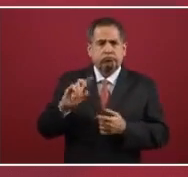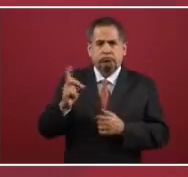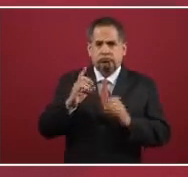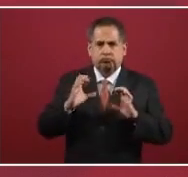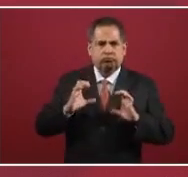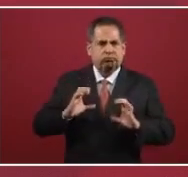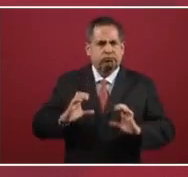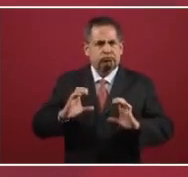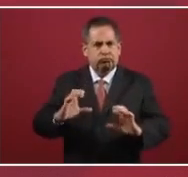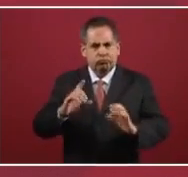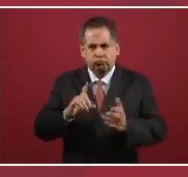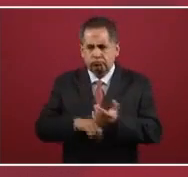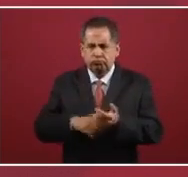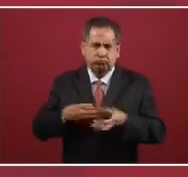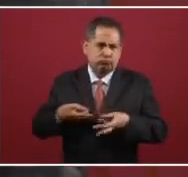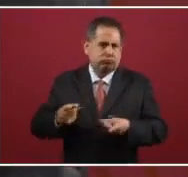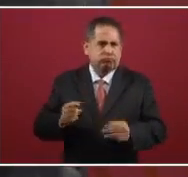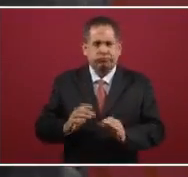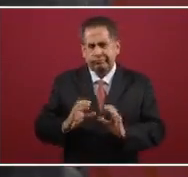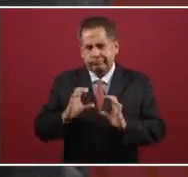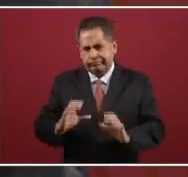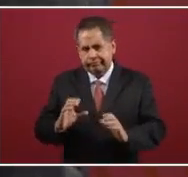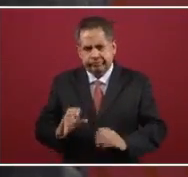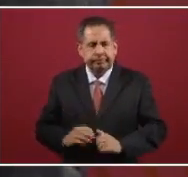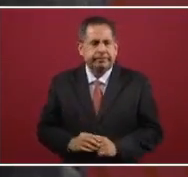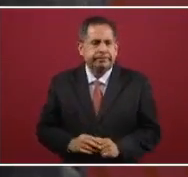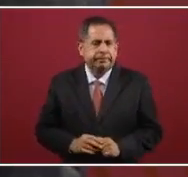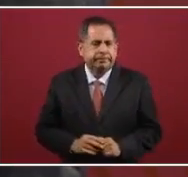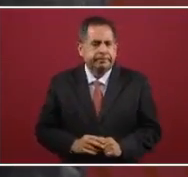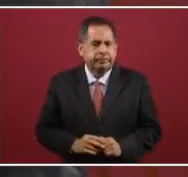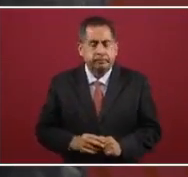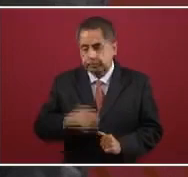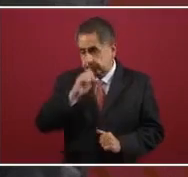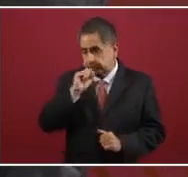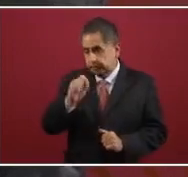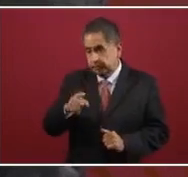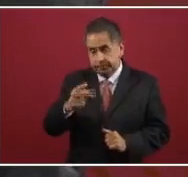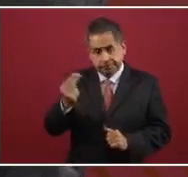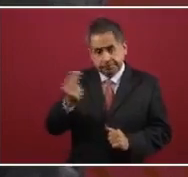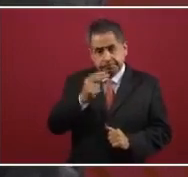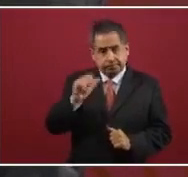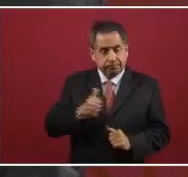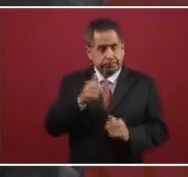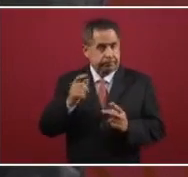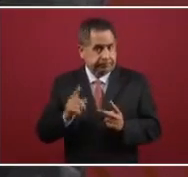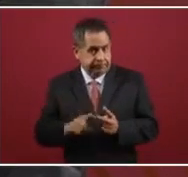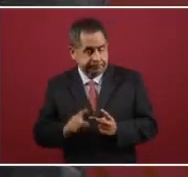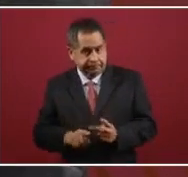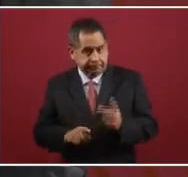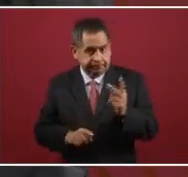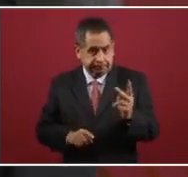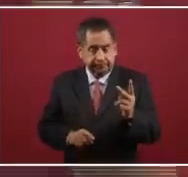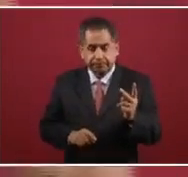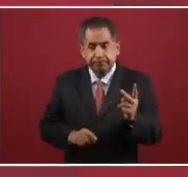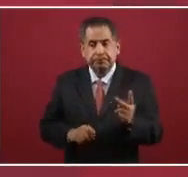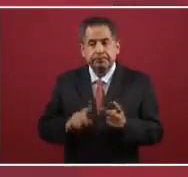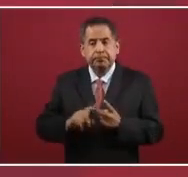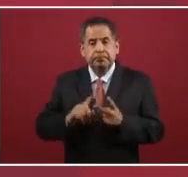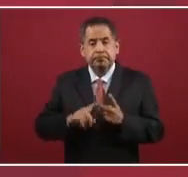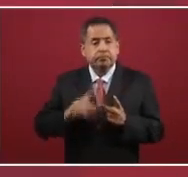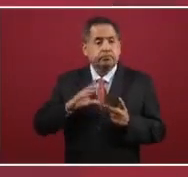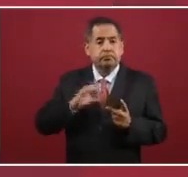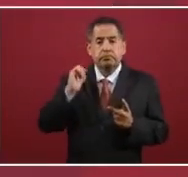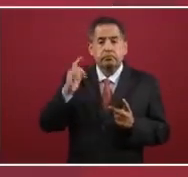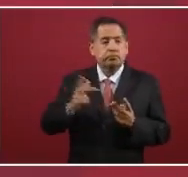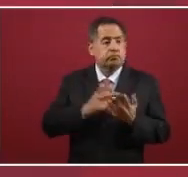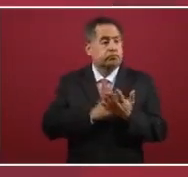inflación estable y finanzas públicas sanas. Pero también se requiere de otra cosa, el que, para, además de que existan